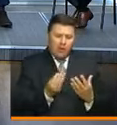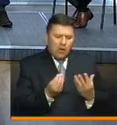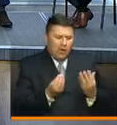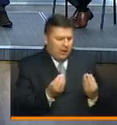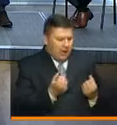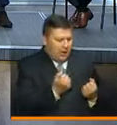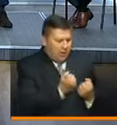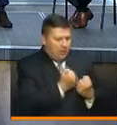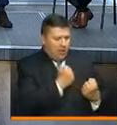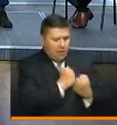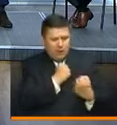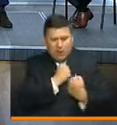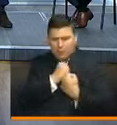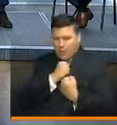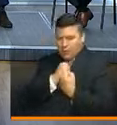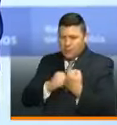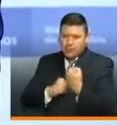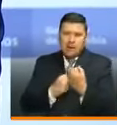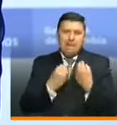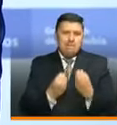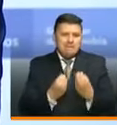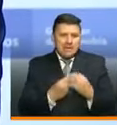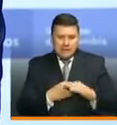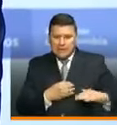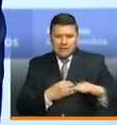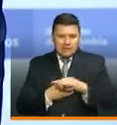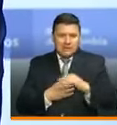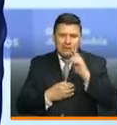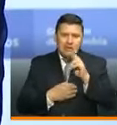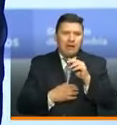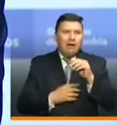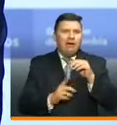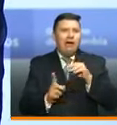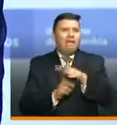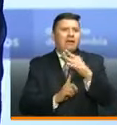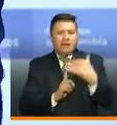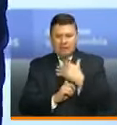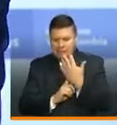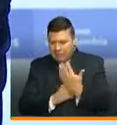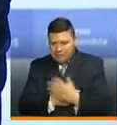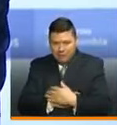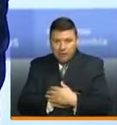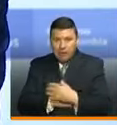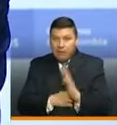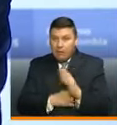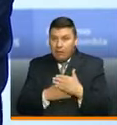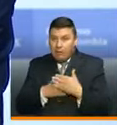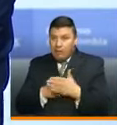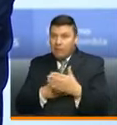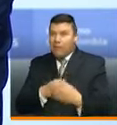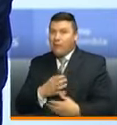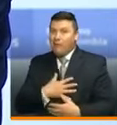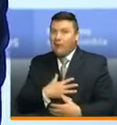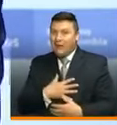de apoyos, de ayudas para esos sectores que se han visto afectados, es también que de aquí se abren